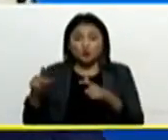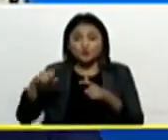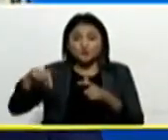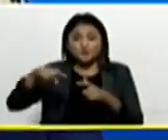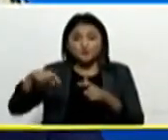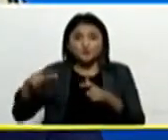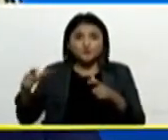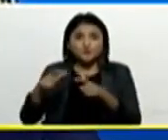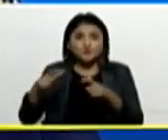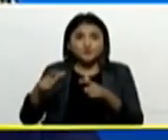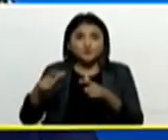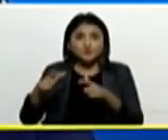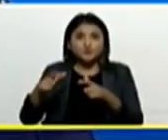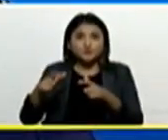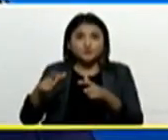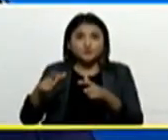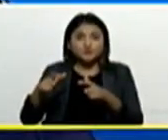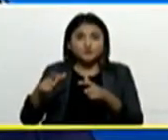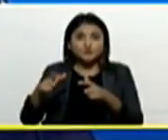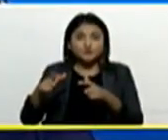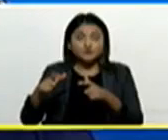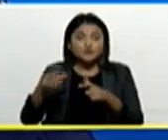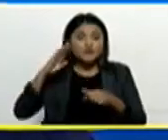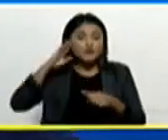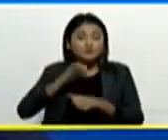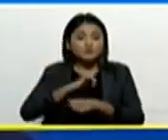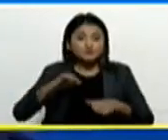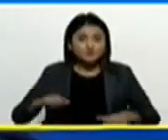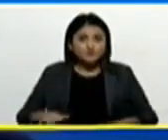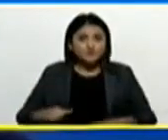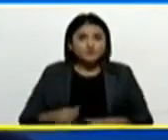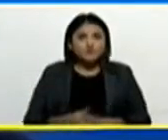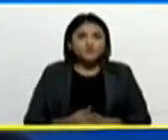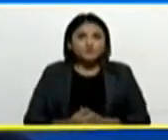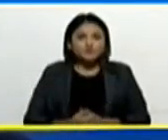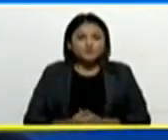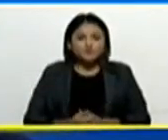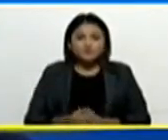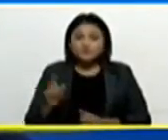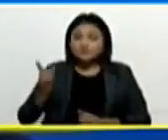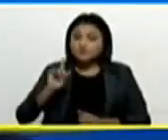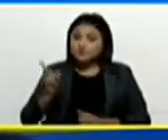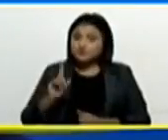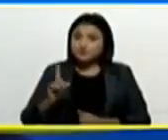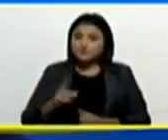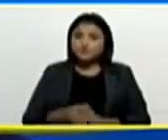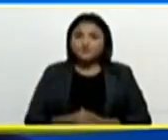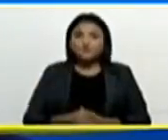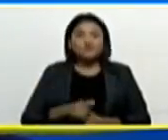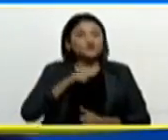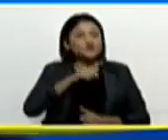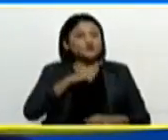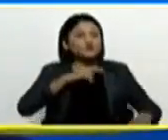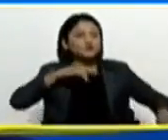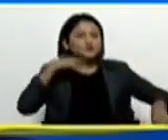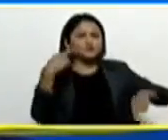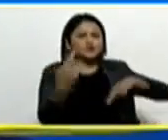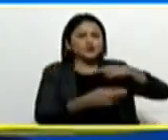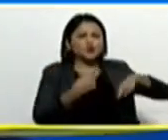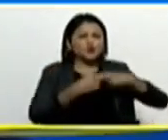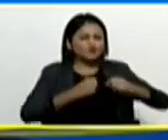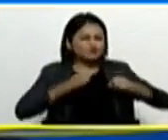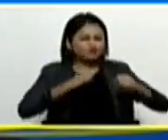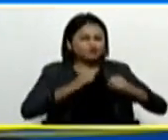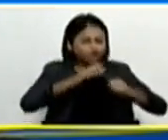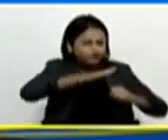que parecía una rebelión de militares, no, era una rebelión revolucionaria